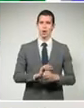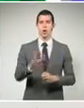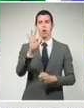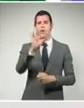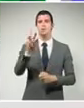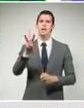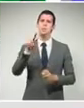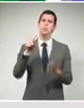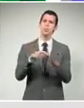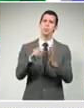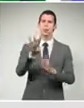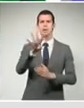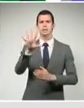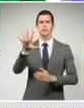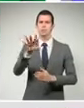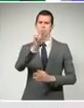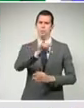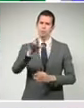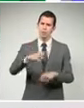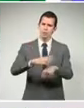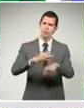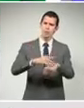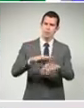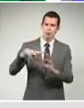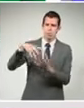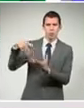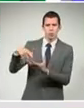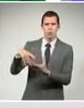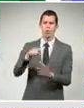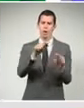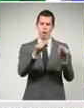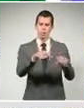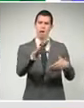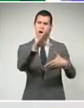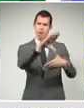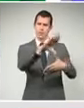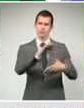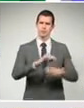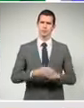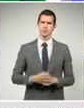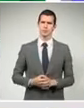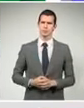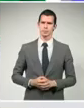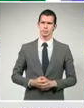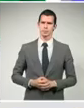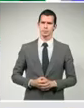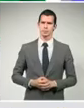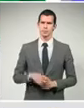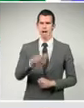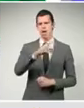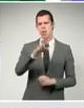43,85% de los casos reportados en el mundo. Ayer diagnosticó